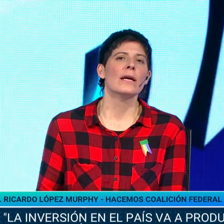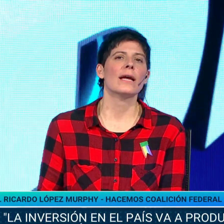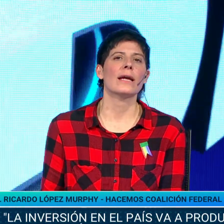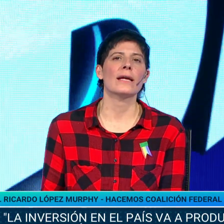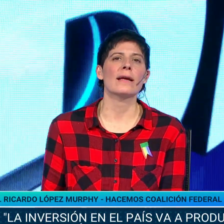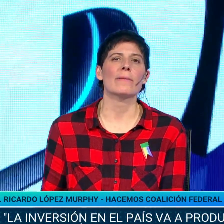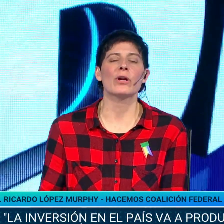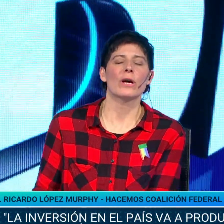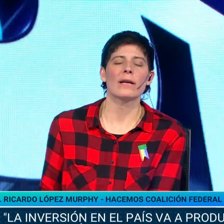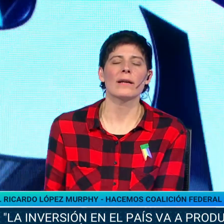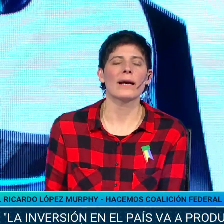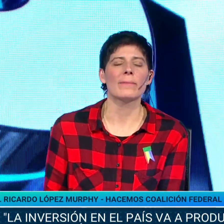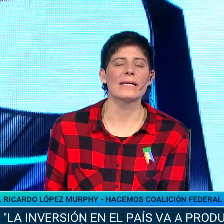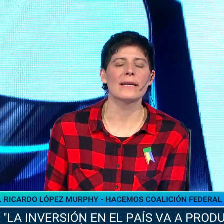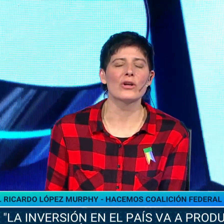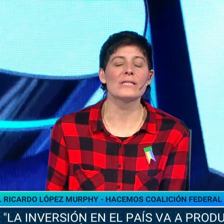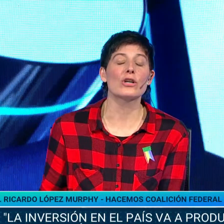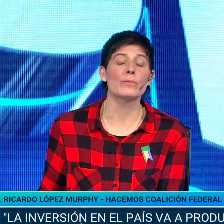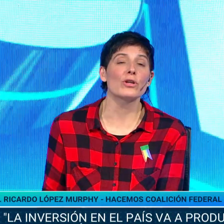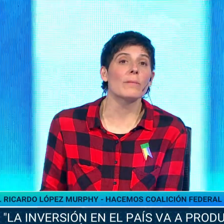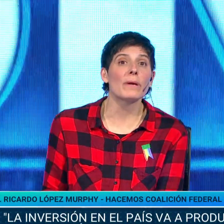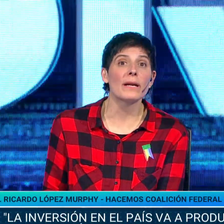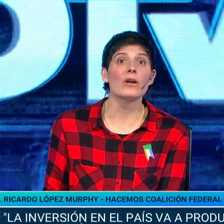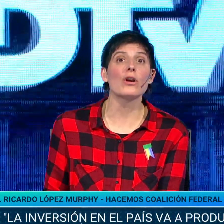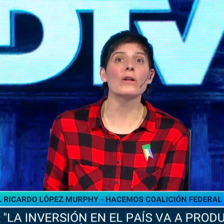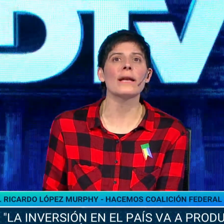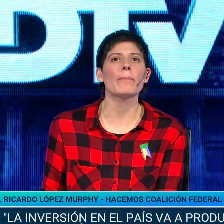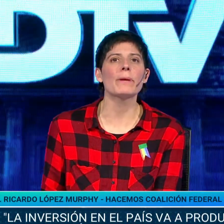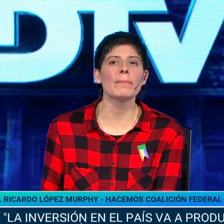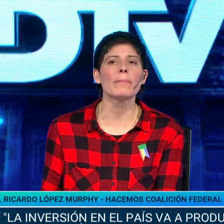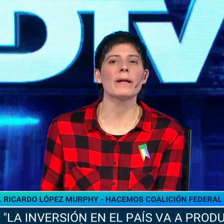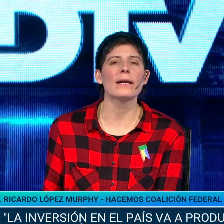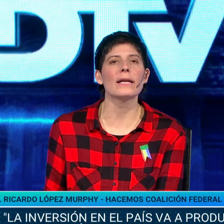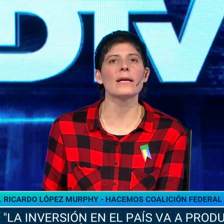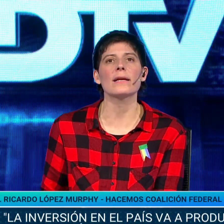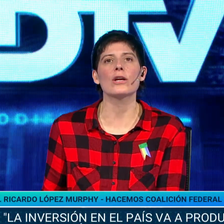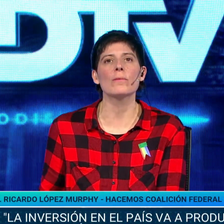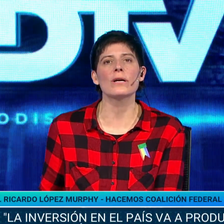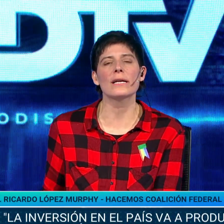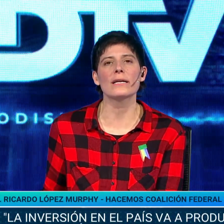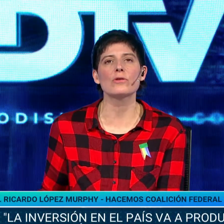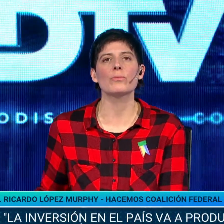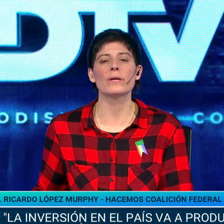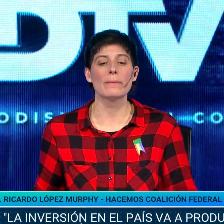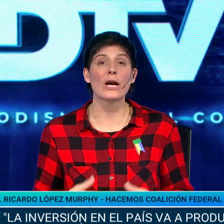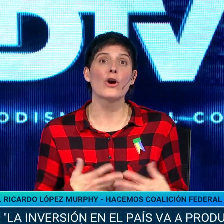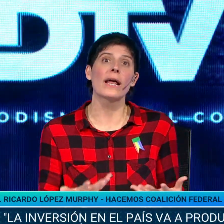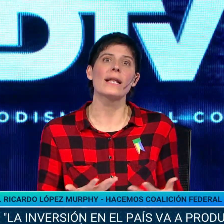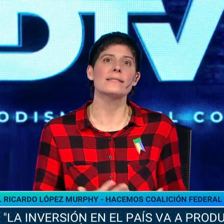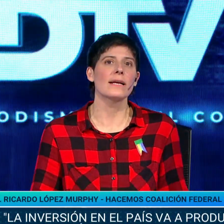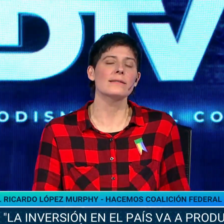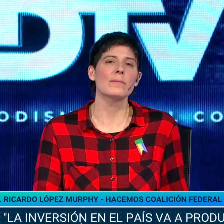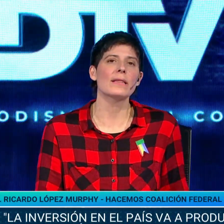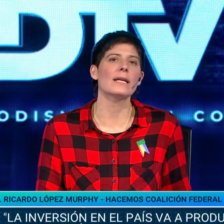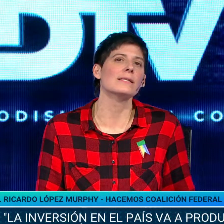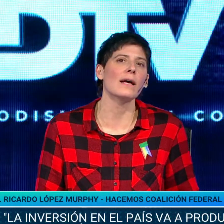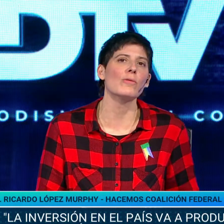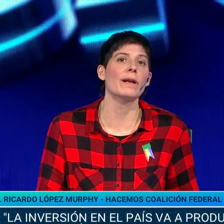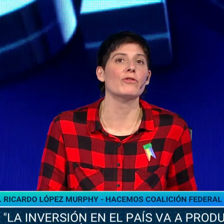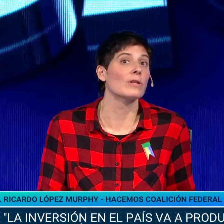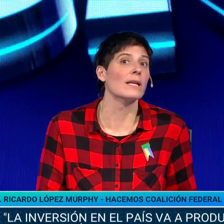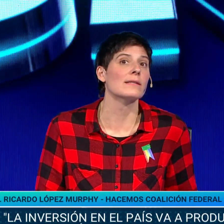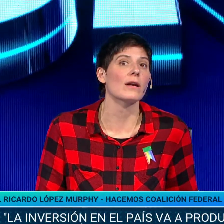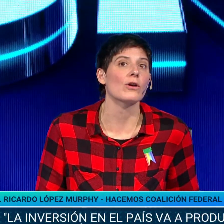impositivas? La Cámara de Senadores incorporó también el rol de las pymes para el RIGI. ¿Cómo cree que esto puede mejorar las arcas también